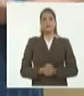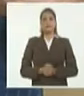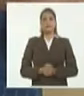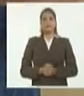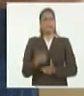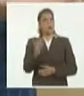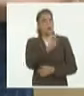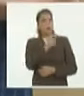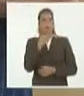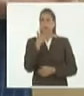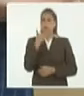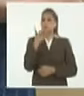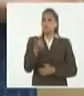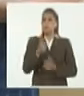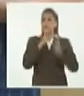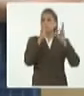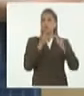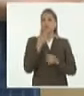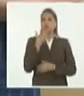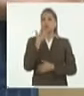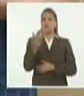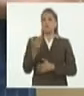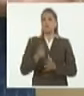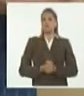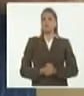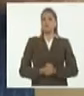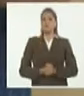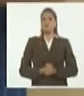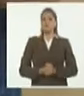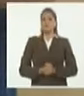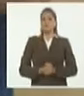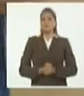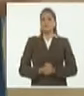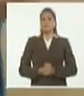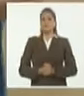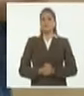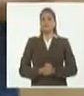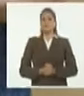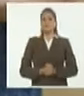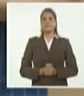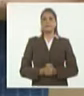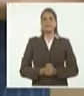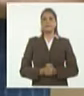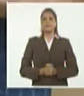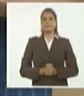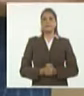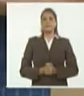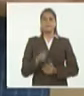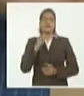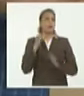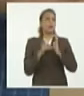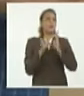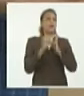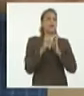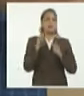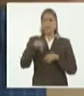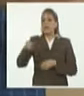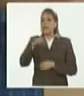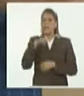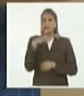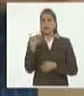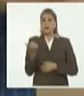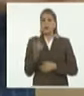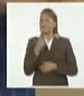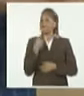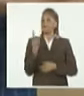a nivel de país, es un resultado a nivel mundial. Entonces, ¿cuáles son los millones que están aquí? Aquí está el